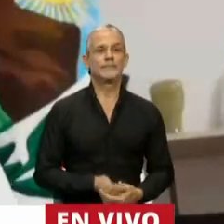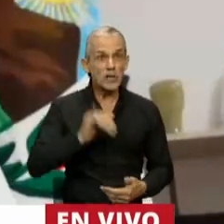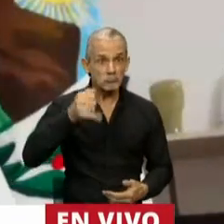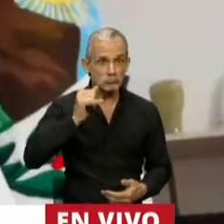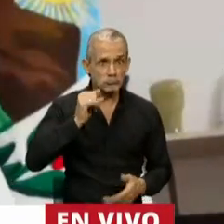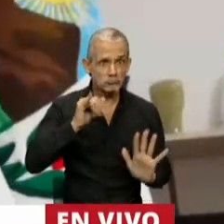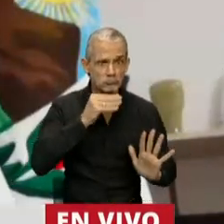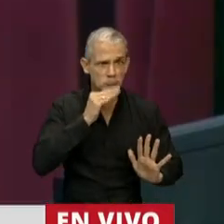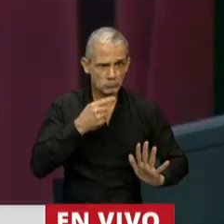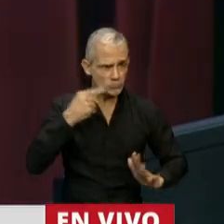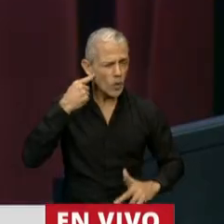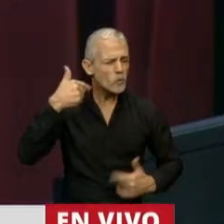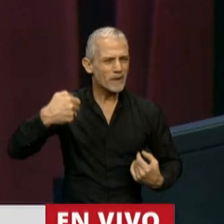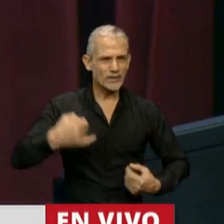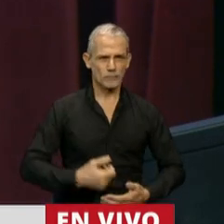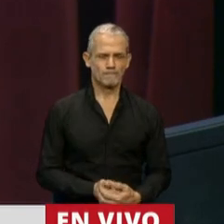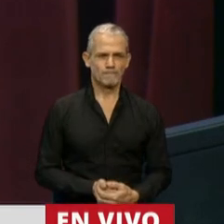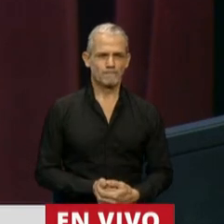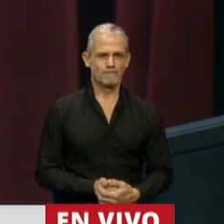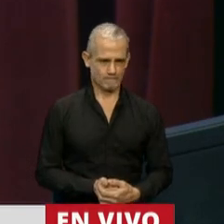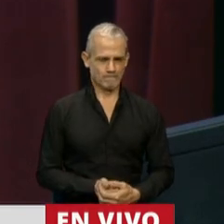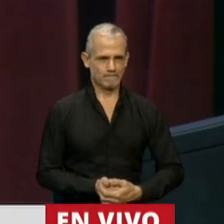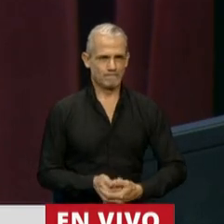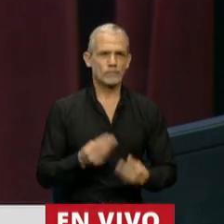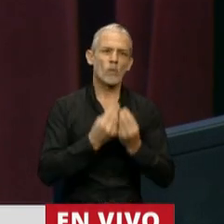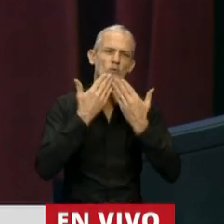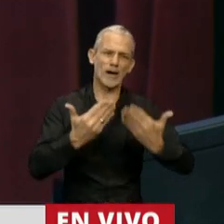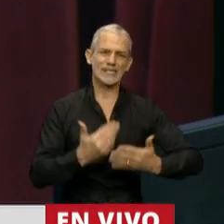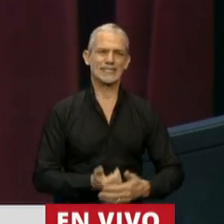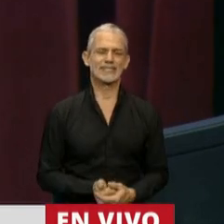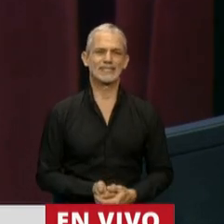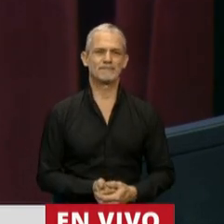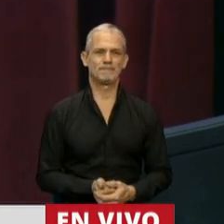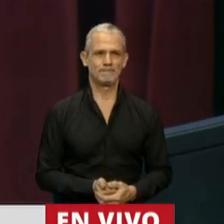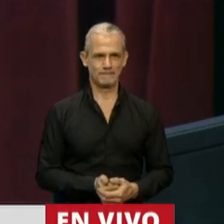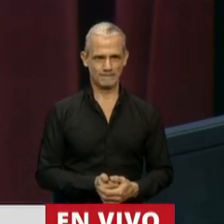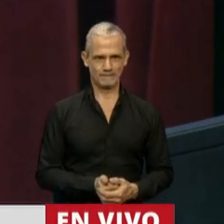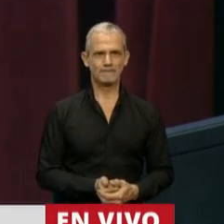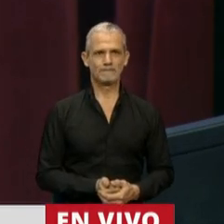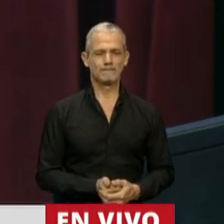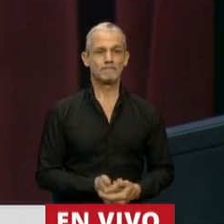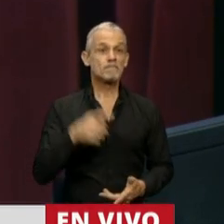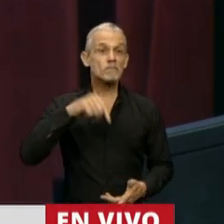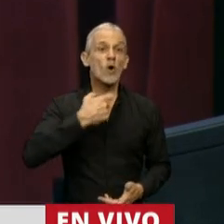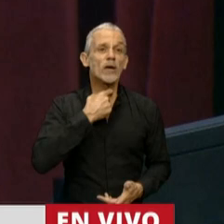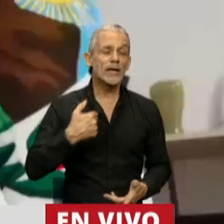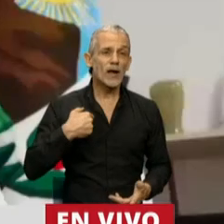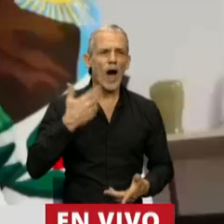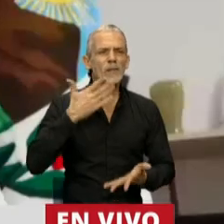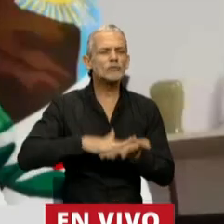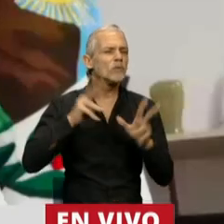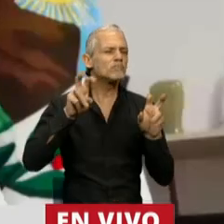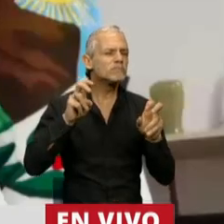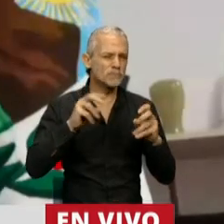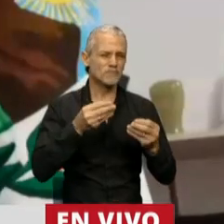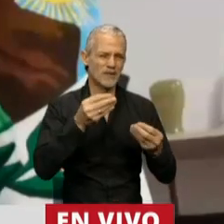Sí, lo escucho muy bien, diputado. Bien, bueno, muchas gracias, señor presidente. Bueno, hoy quiero referirme al tratamiento